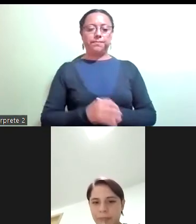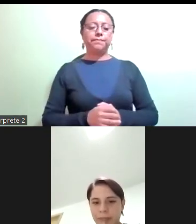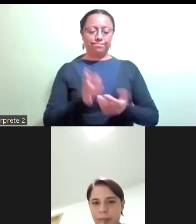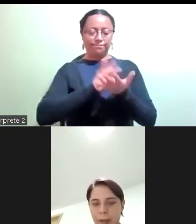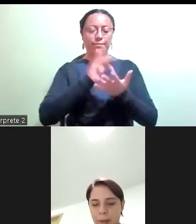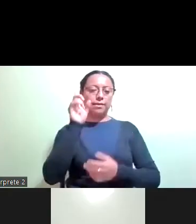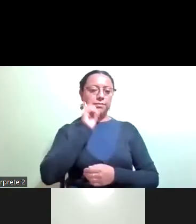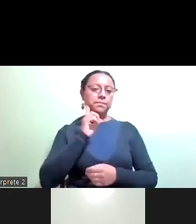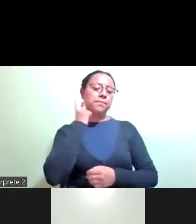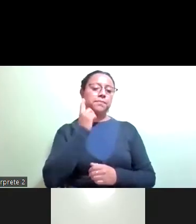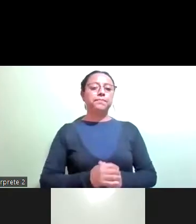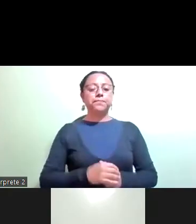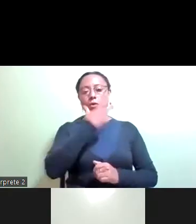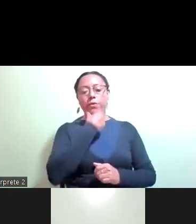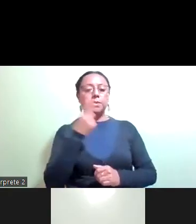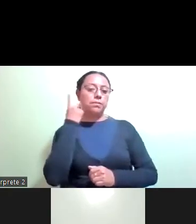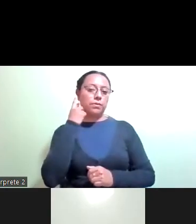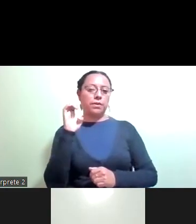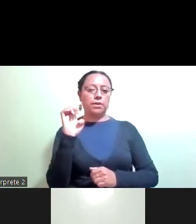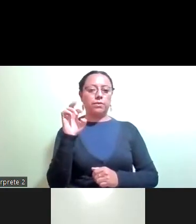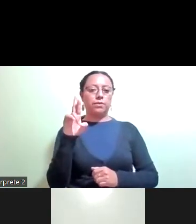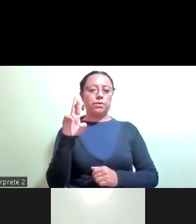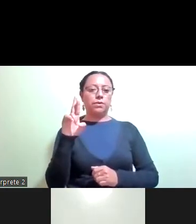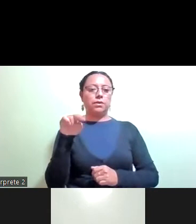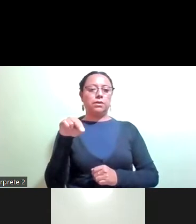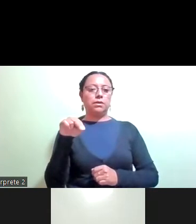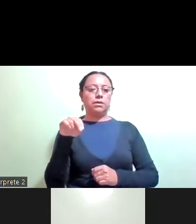diputada. Diputado Ernesto Alarcón Jiménez.